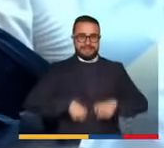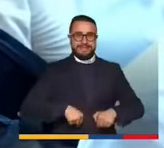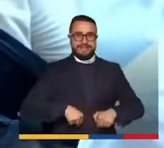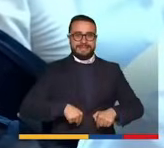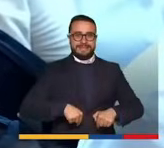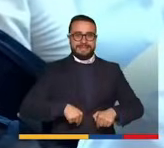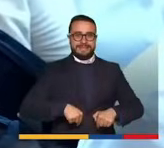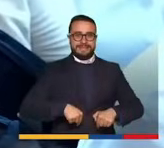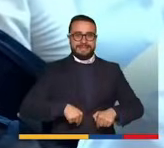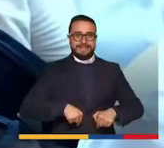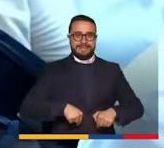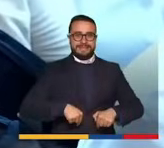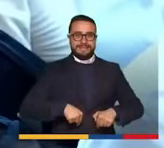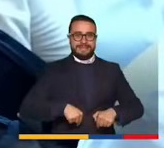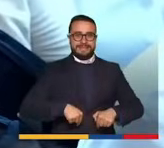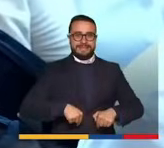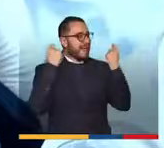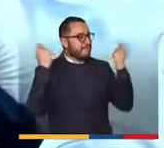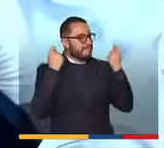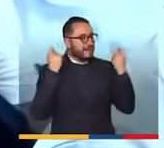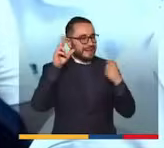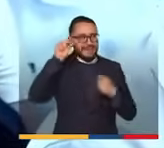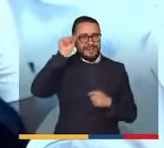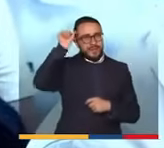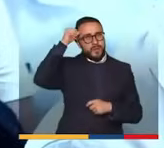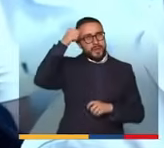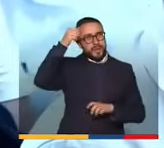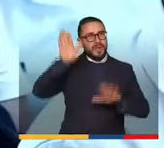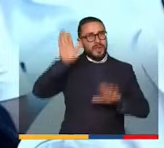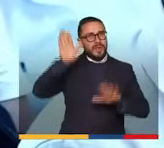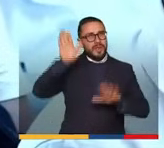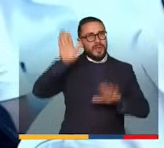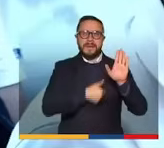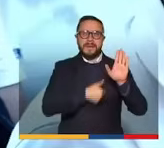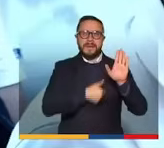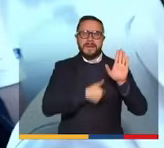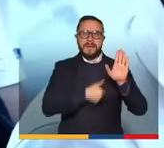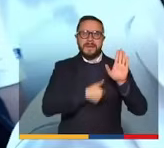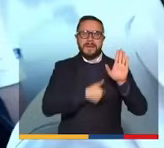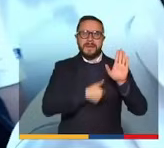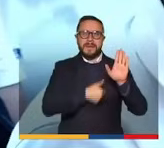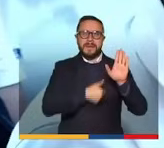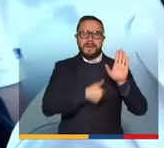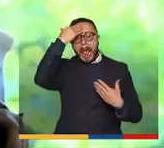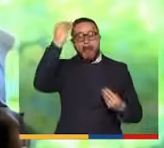campaña, candidato, no me acuerdo si la presidencia o qué, y no se me ha olvidado.